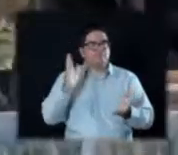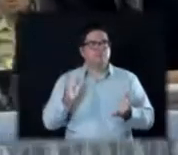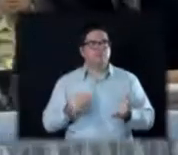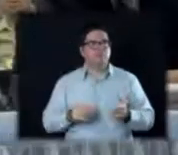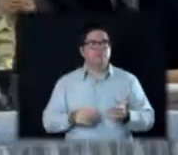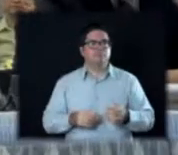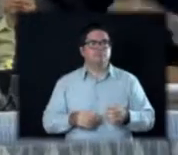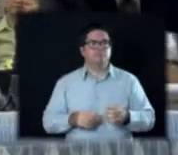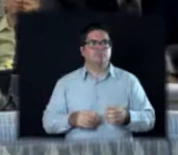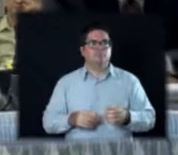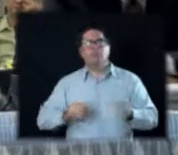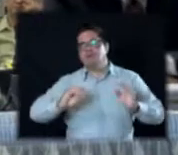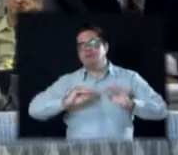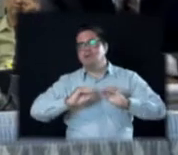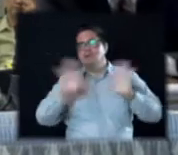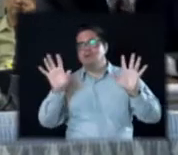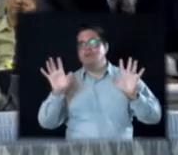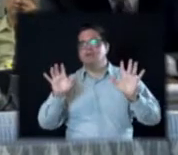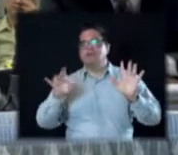Ciertamente